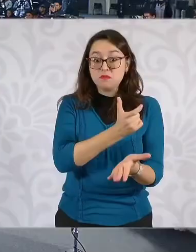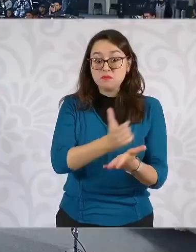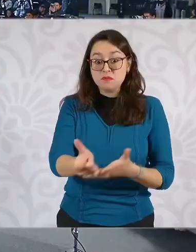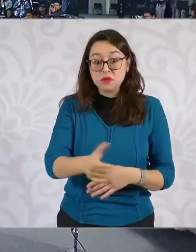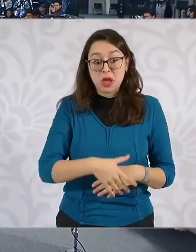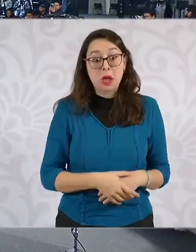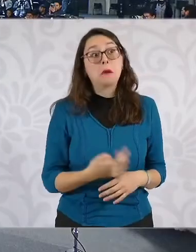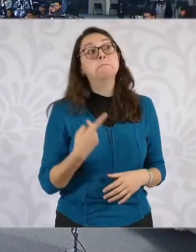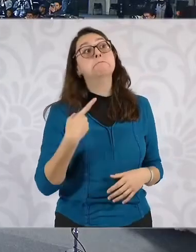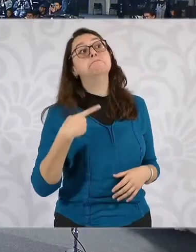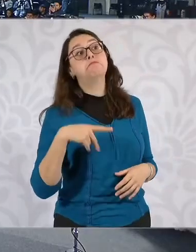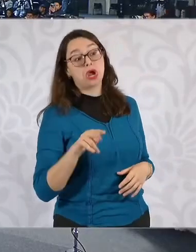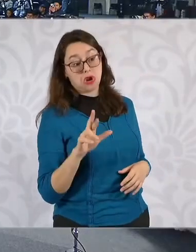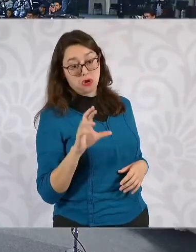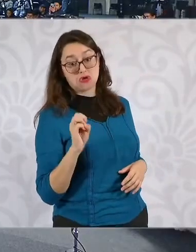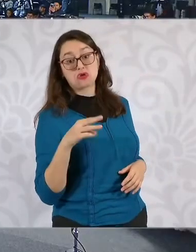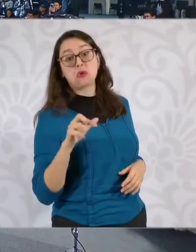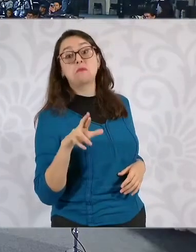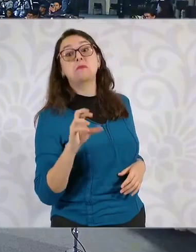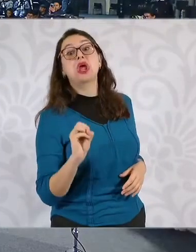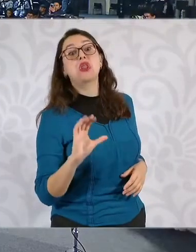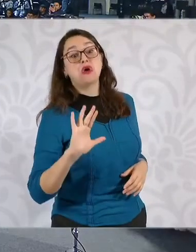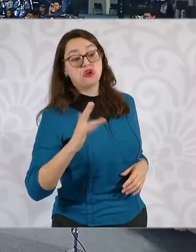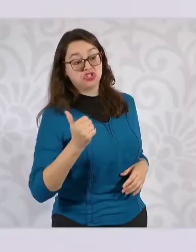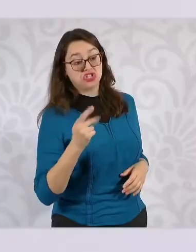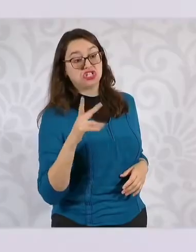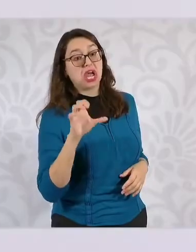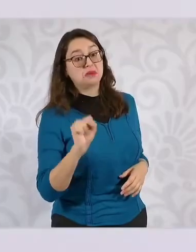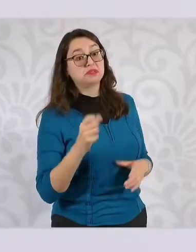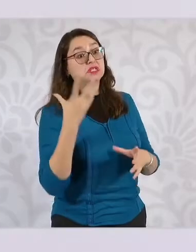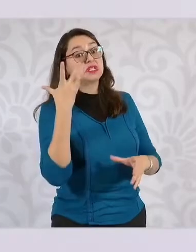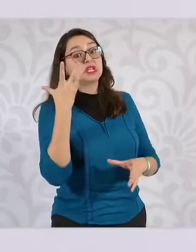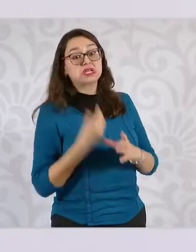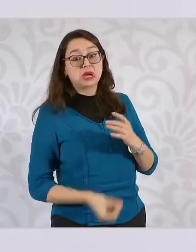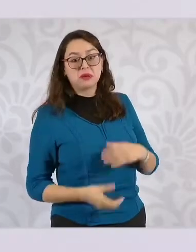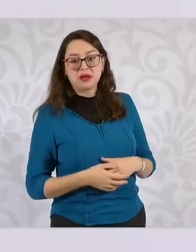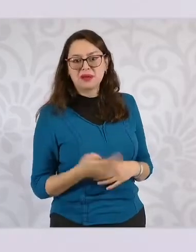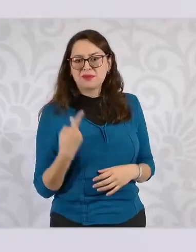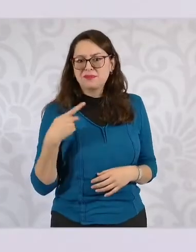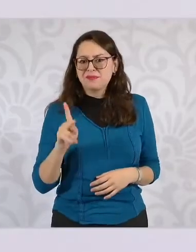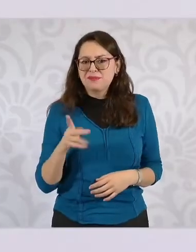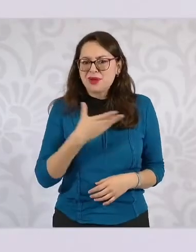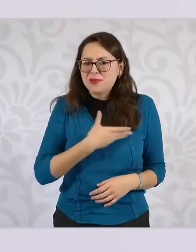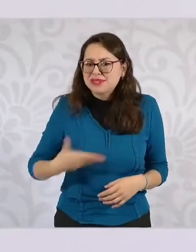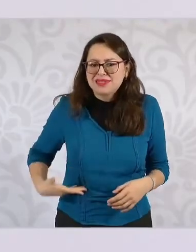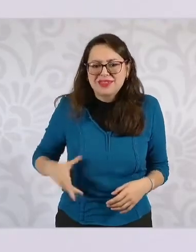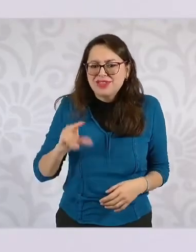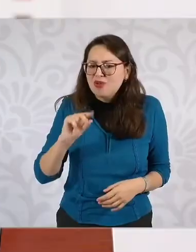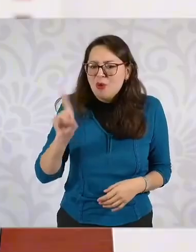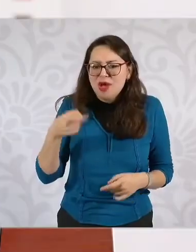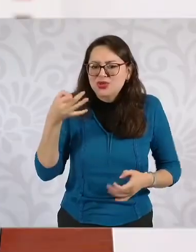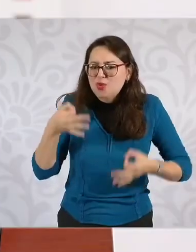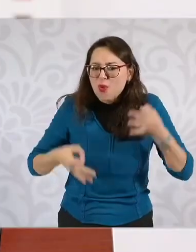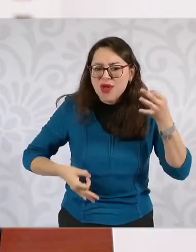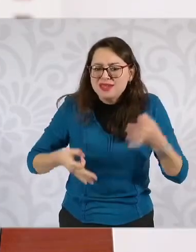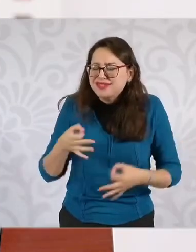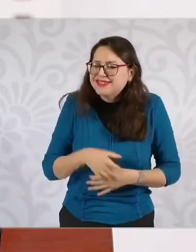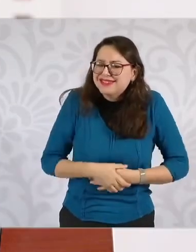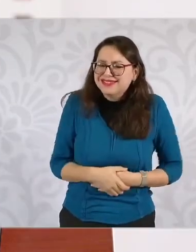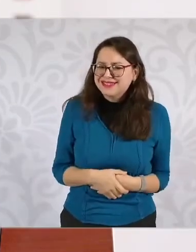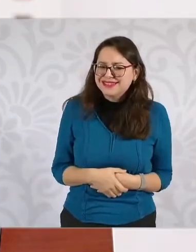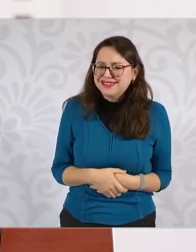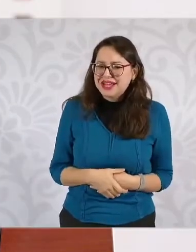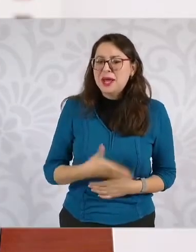las notificaciones, la demanda que siempre le vamos a hacer de por vida. Da una vergüenza que su esposa